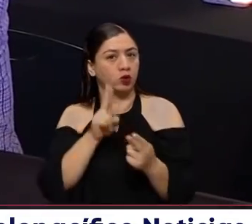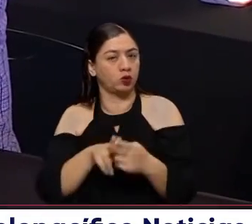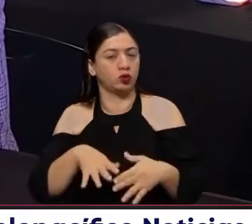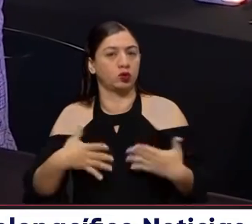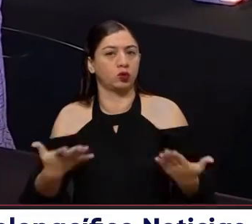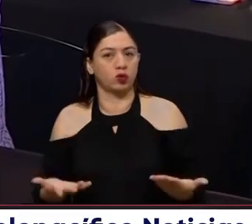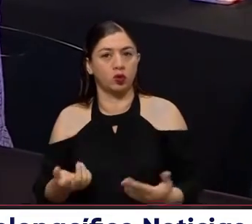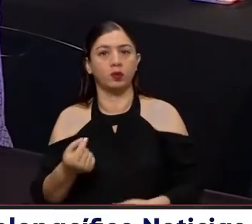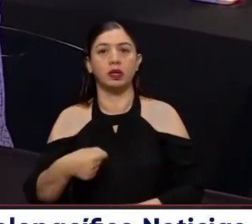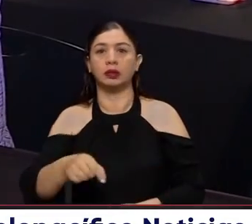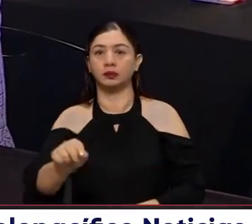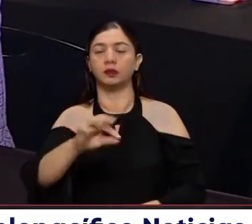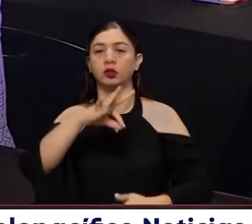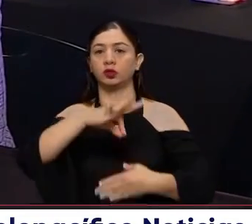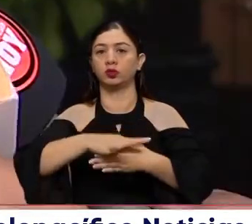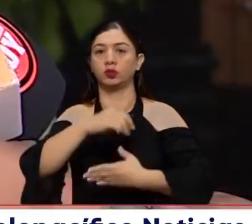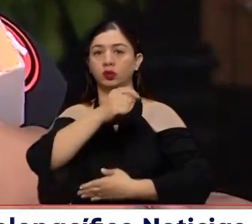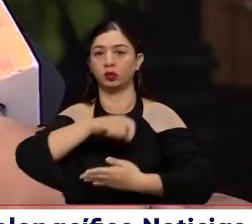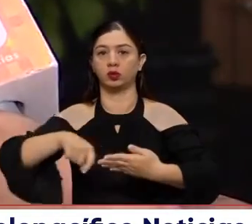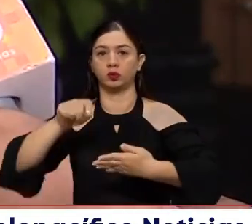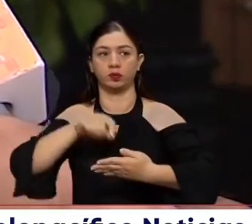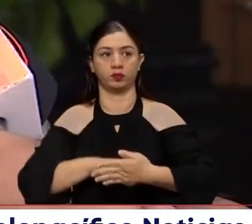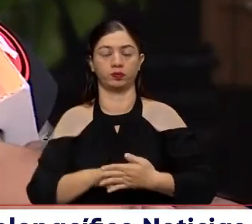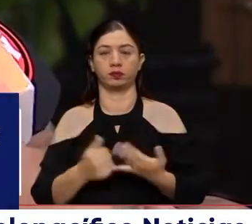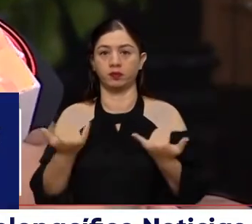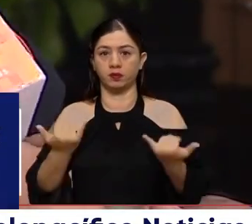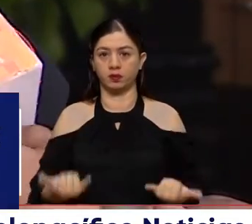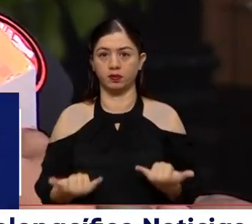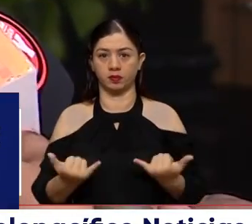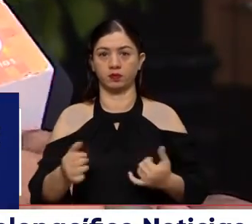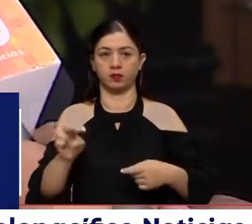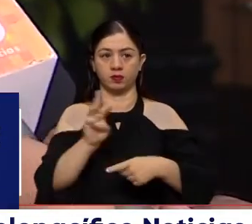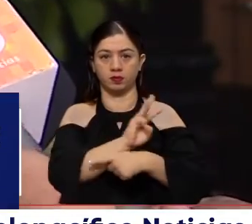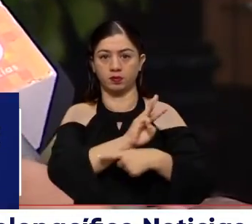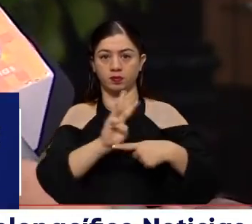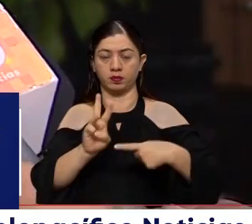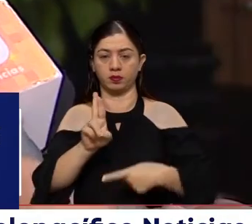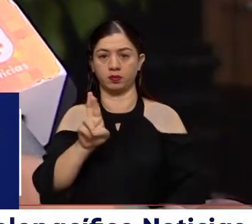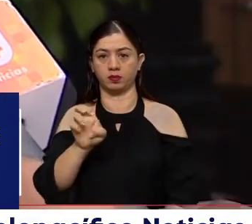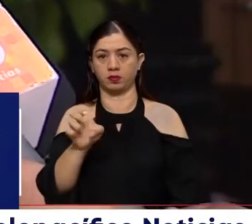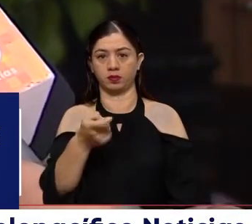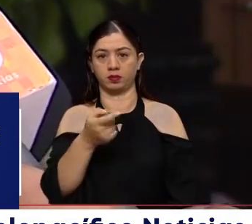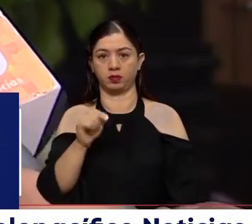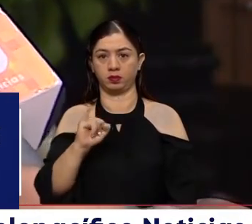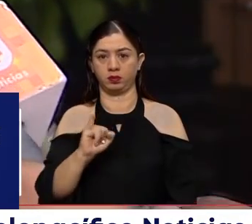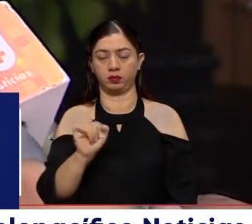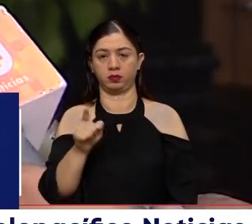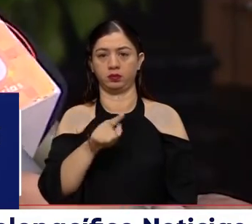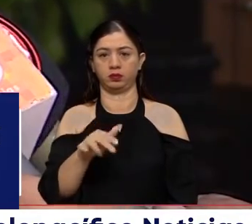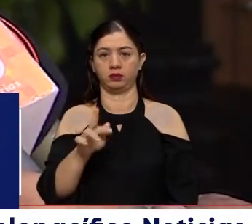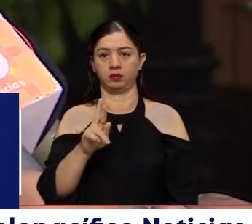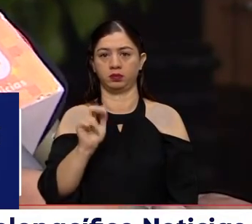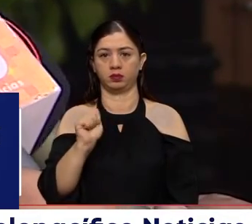cumplirá para estas elecciones. Que en este instante en la página de la registraduría